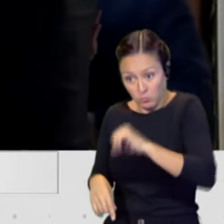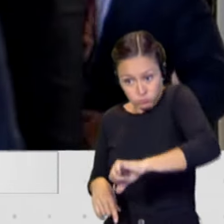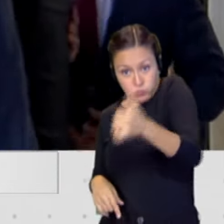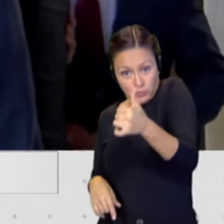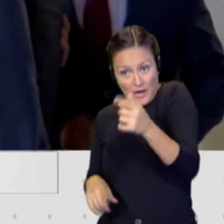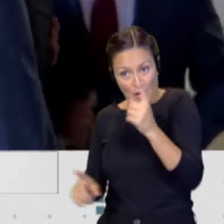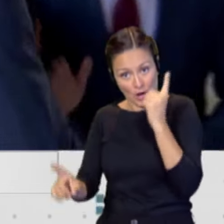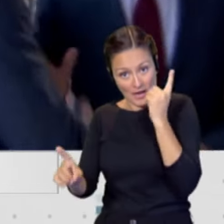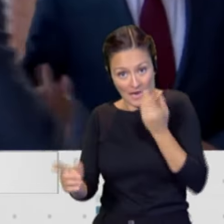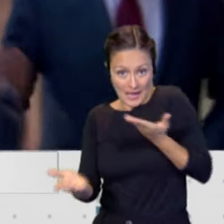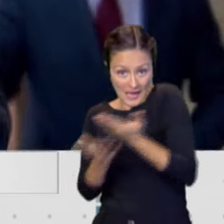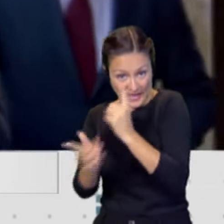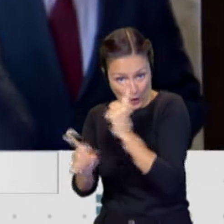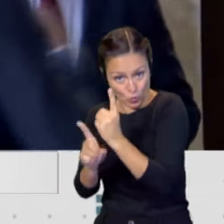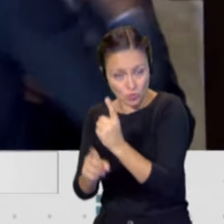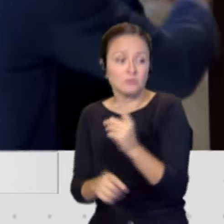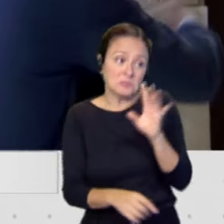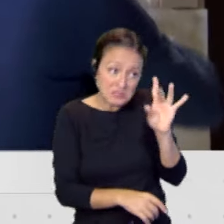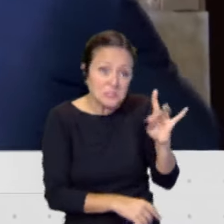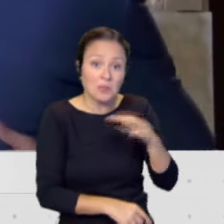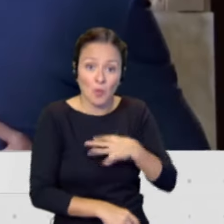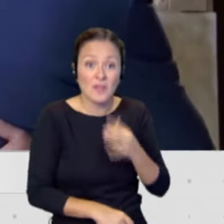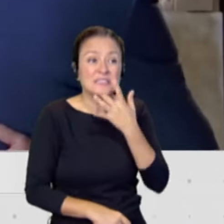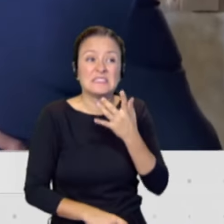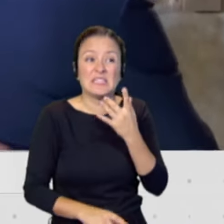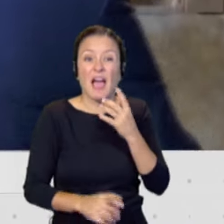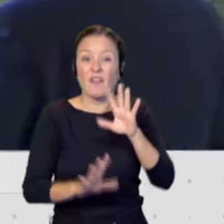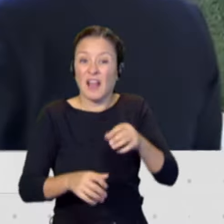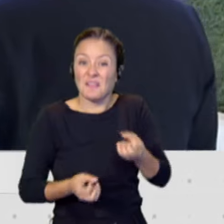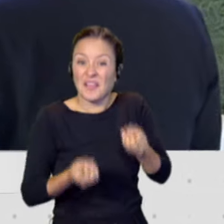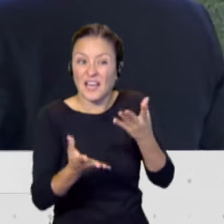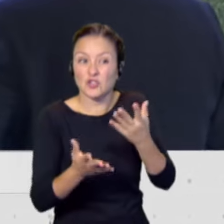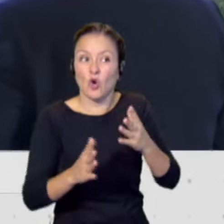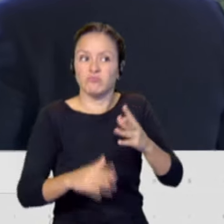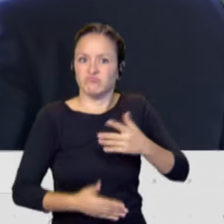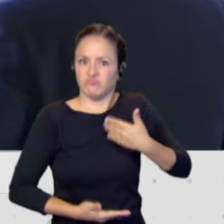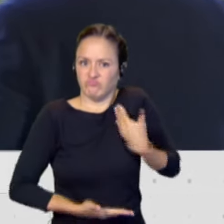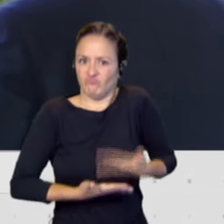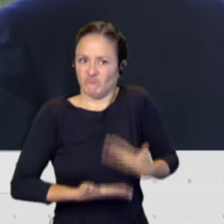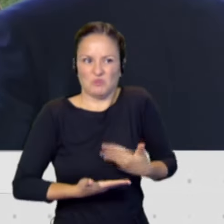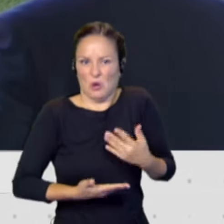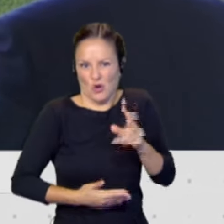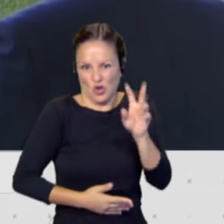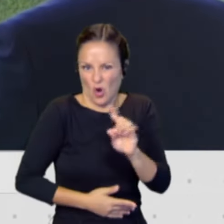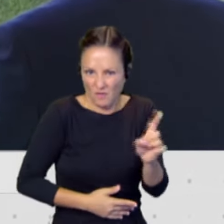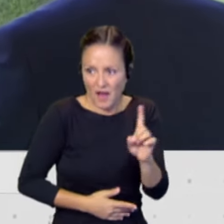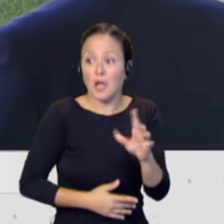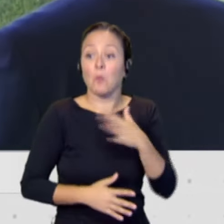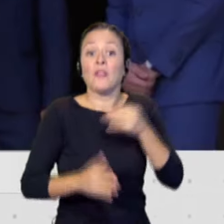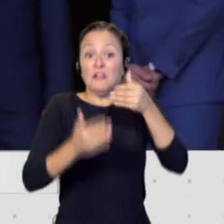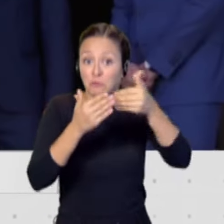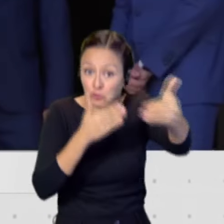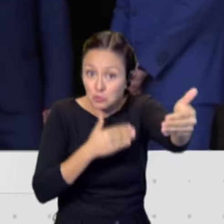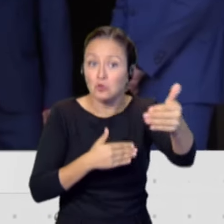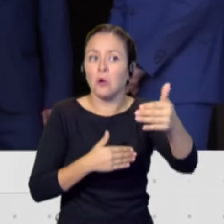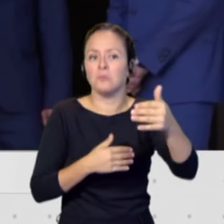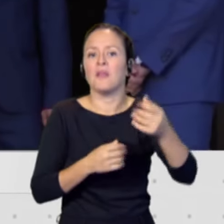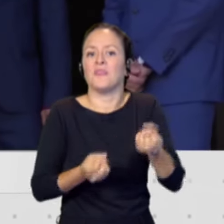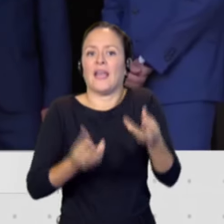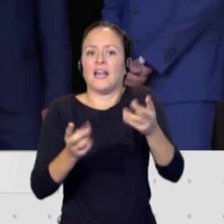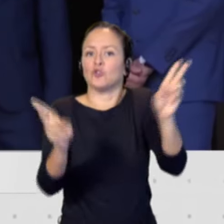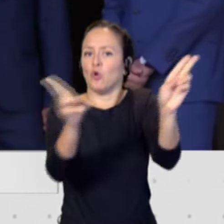determina que esa declaración No correspondía porque no cumplía con los requisitos en el futuro podría tomarse la determinación de que sí que esa declaración es nula